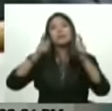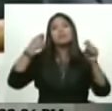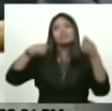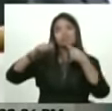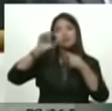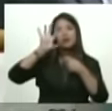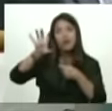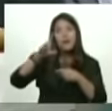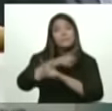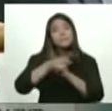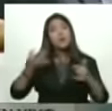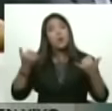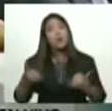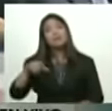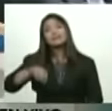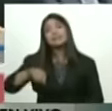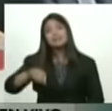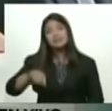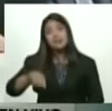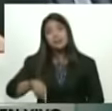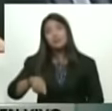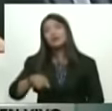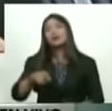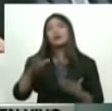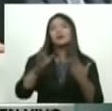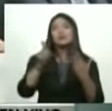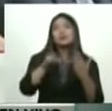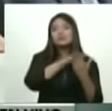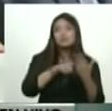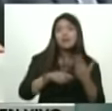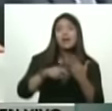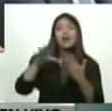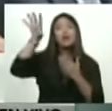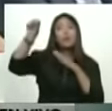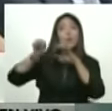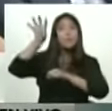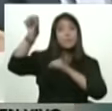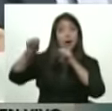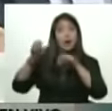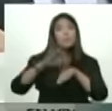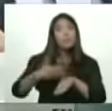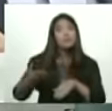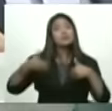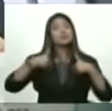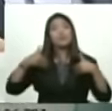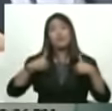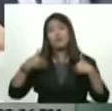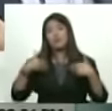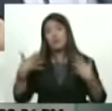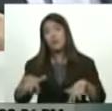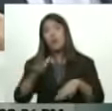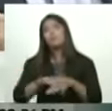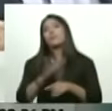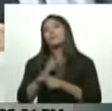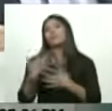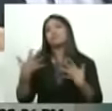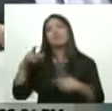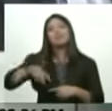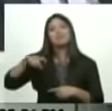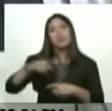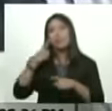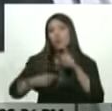Ahora necesitamos que se trate el RUSAC en el tema de las importaciones, donde realmente estamos sufriendo bastante por la procura de las materias